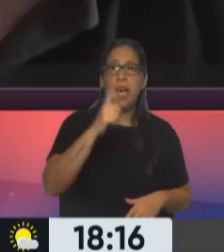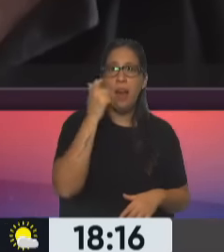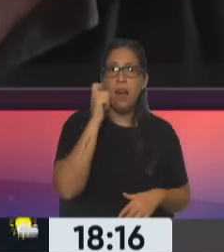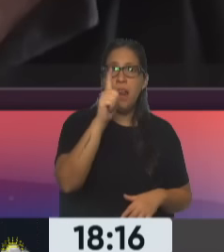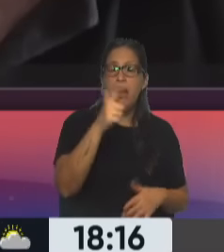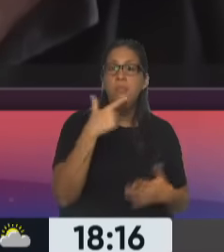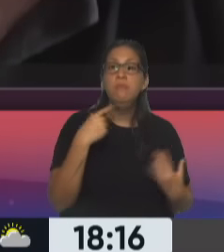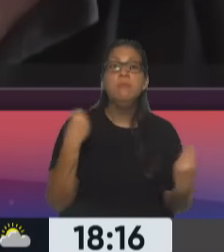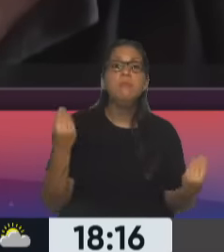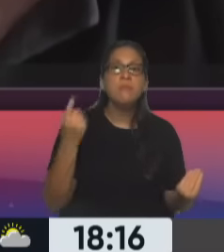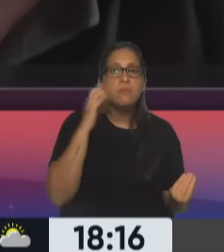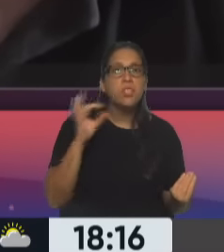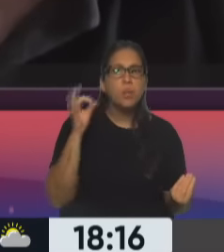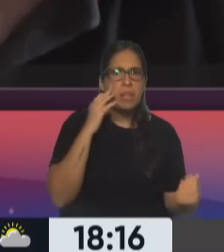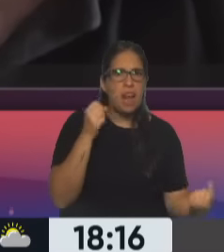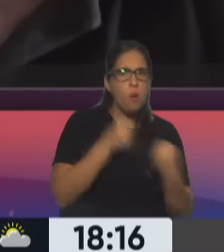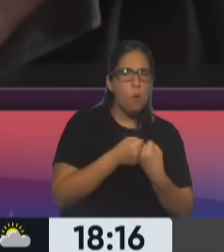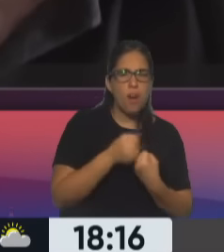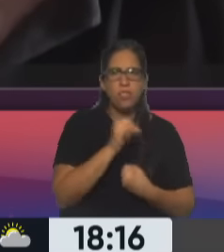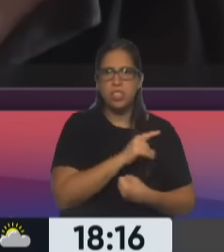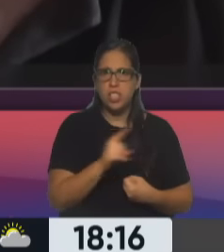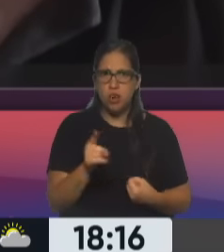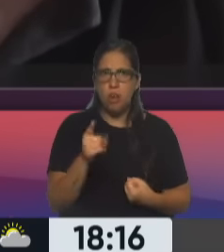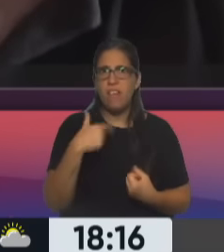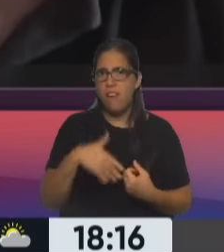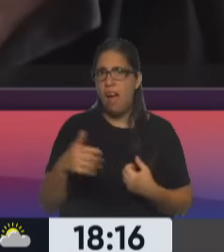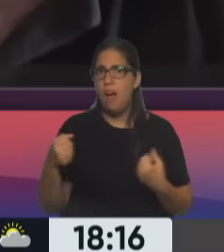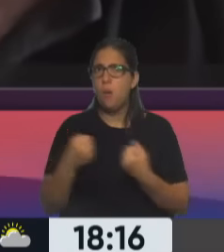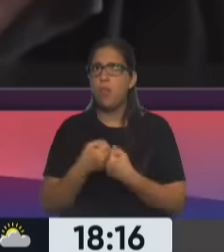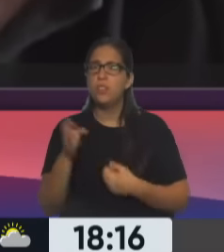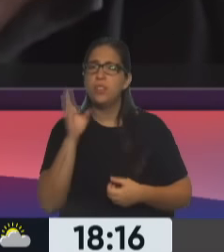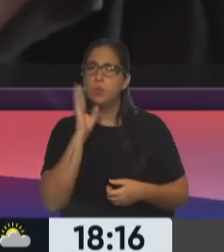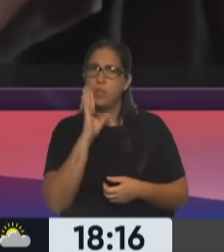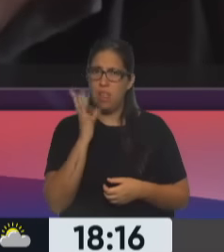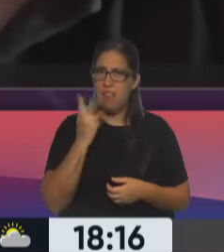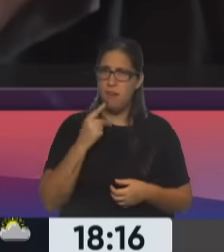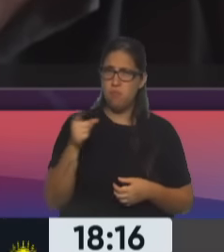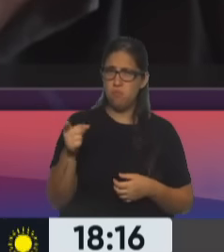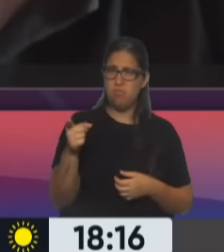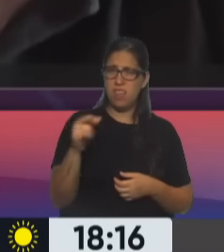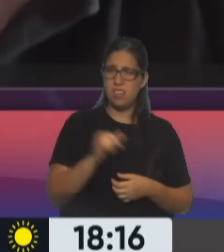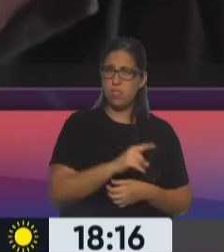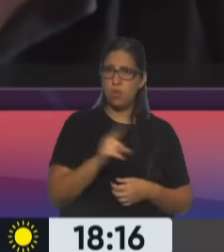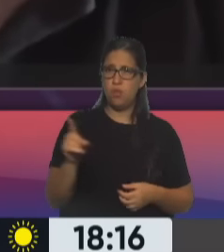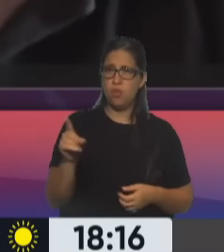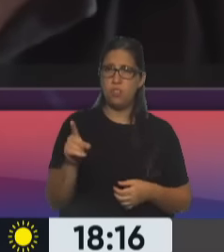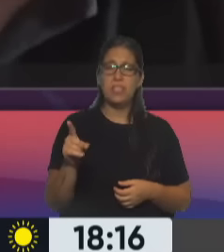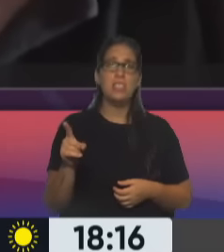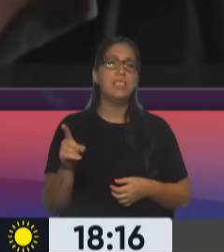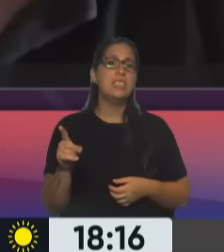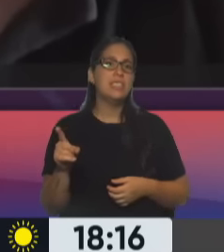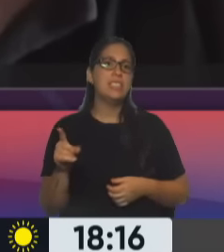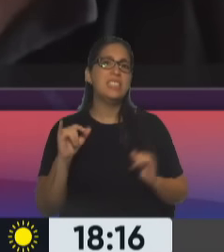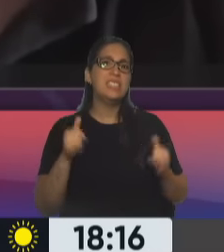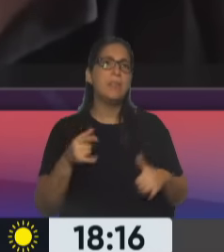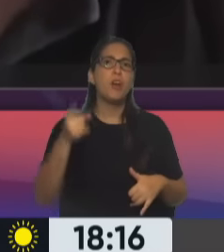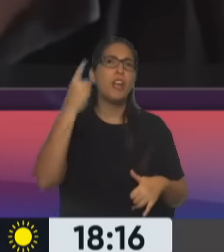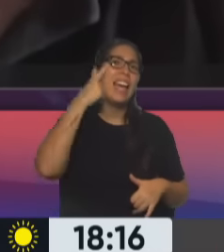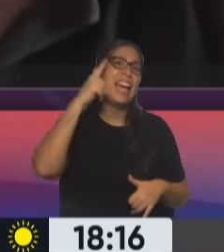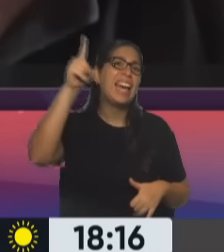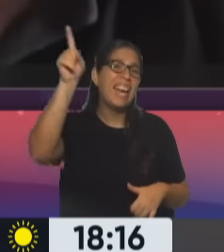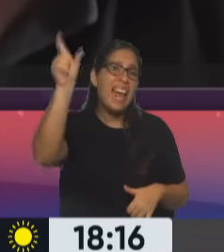dispuesta a un diálogo con los Estados Unidos? ¿Estaban esperando esa declaración? Yo creo que sí. De ahí a que pase o que crean que diga el presidente de Cuba